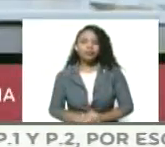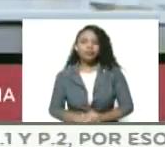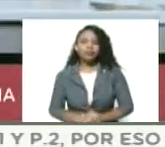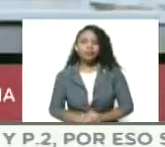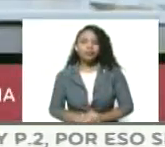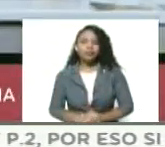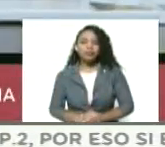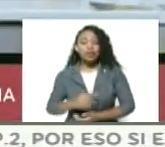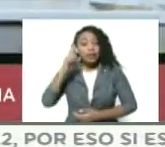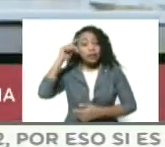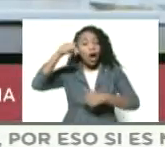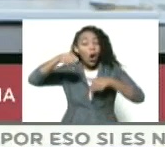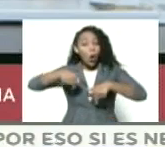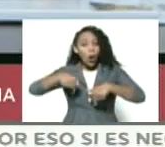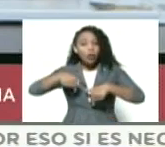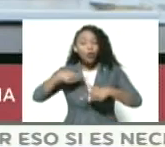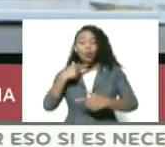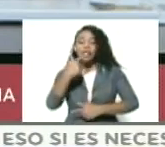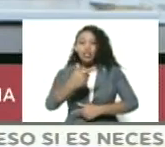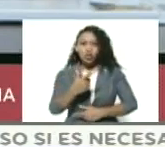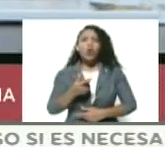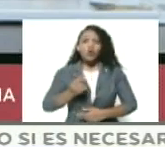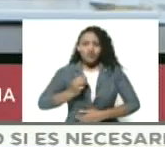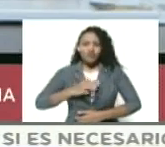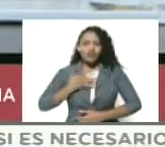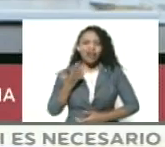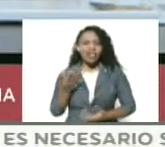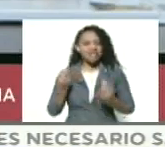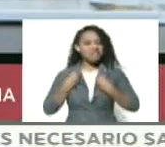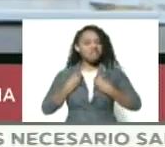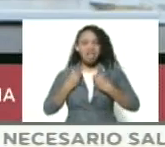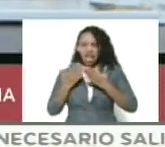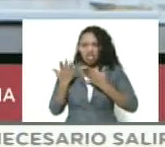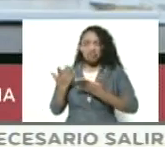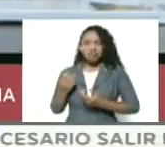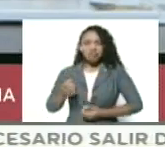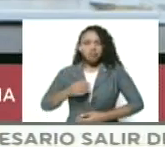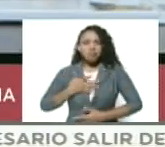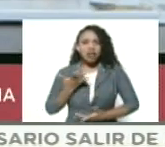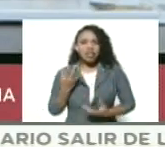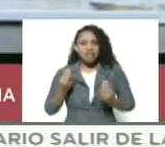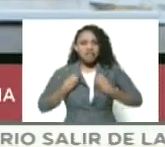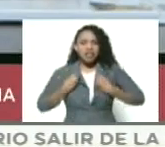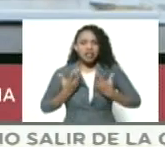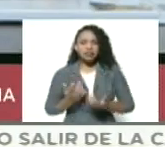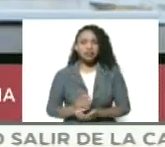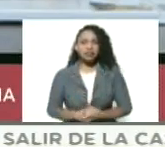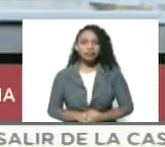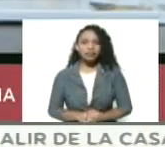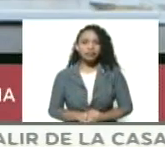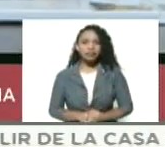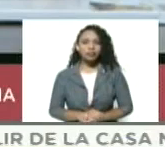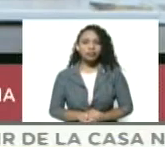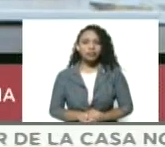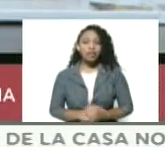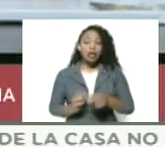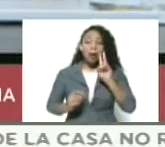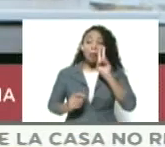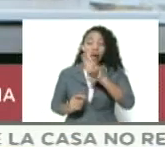días como hoy, cuando uno dice, vale la pena vivir, vale la pena vivir, para ver días como